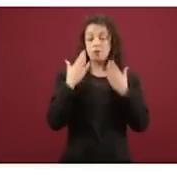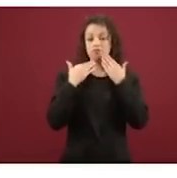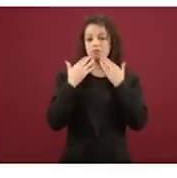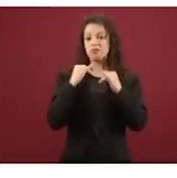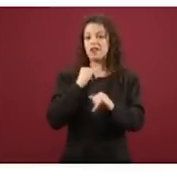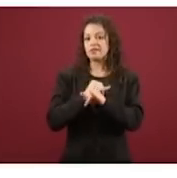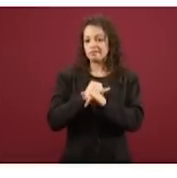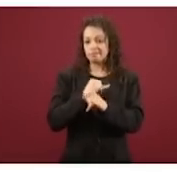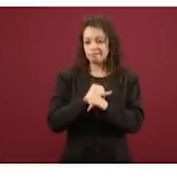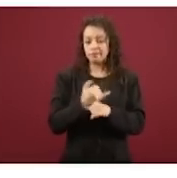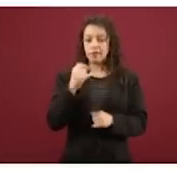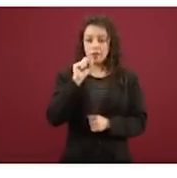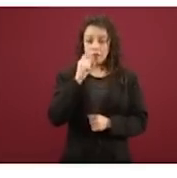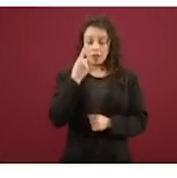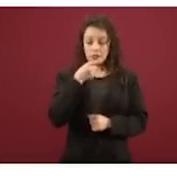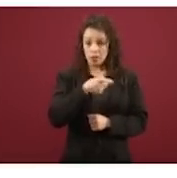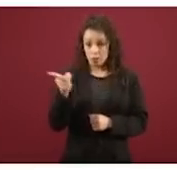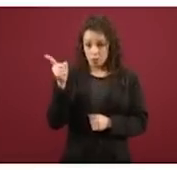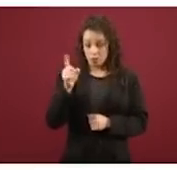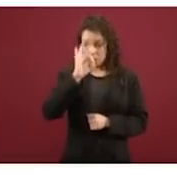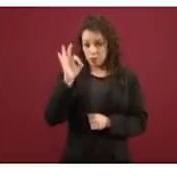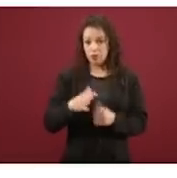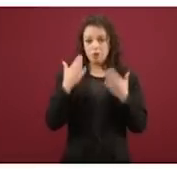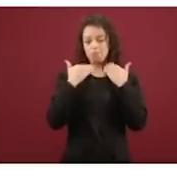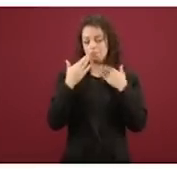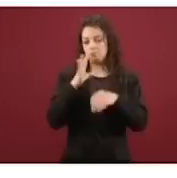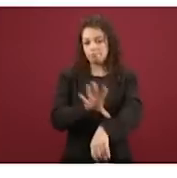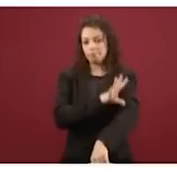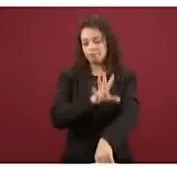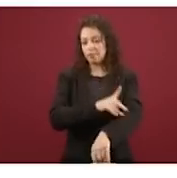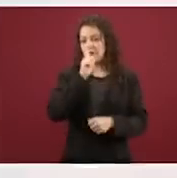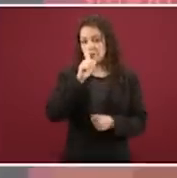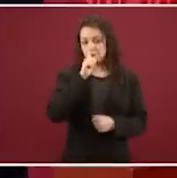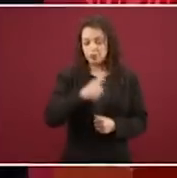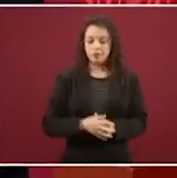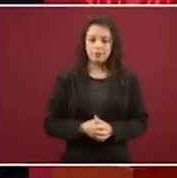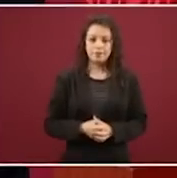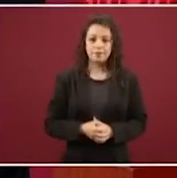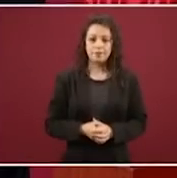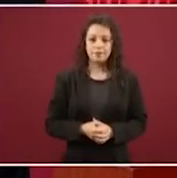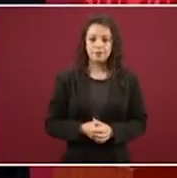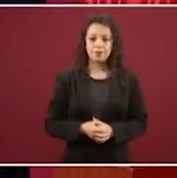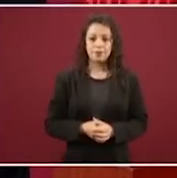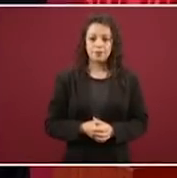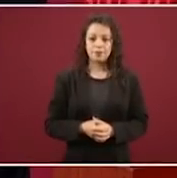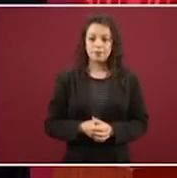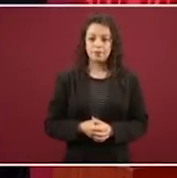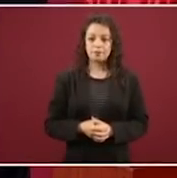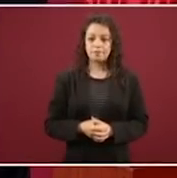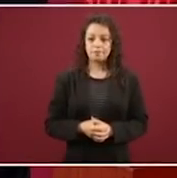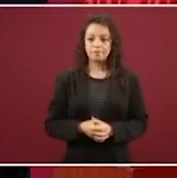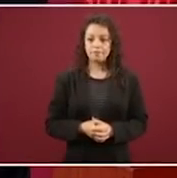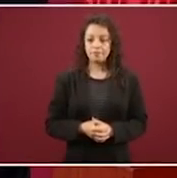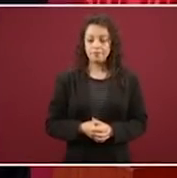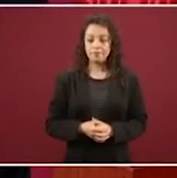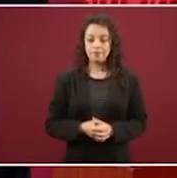el 21% de energía eléctrica. Por otra parte, nos encontramos lamentablemente